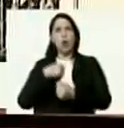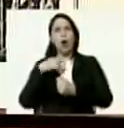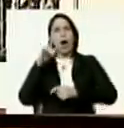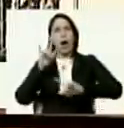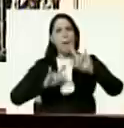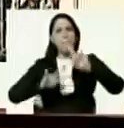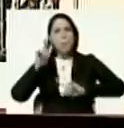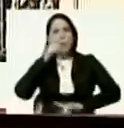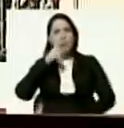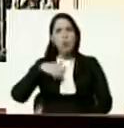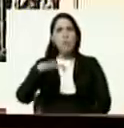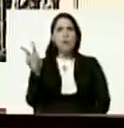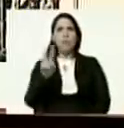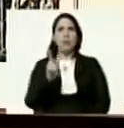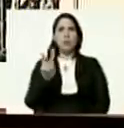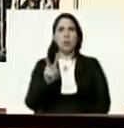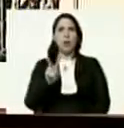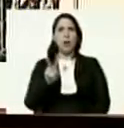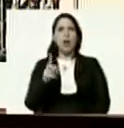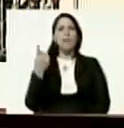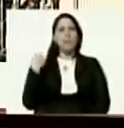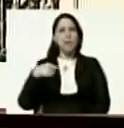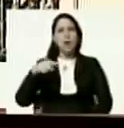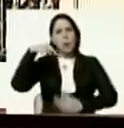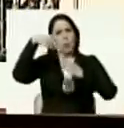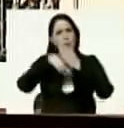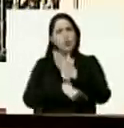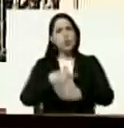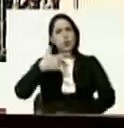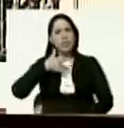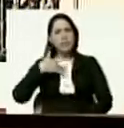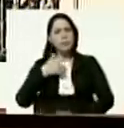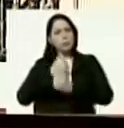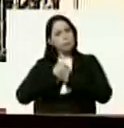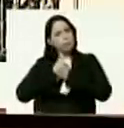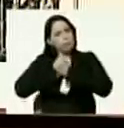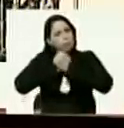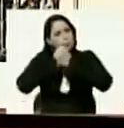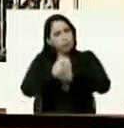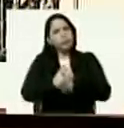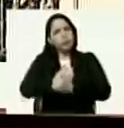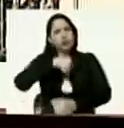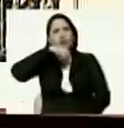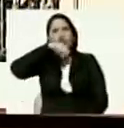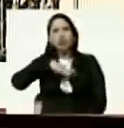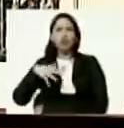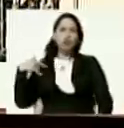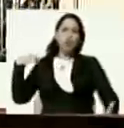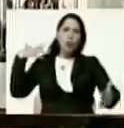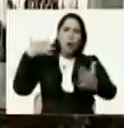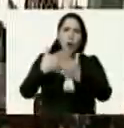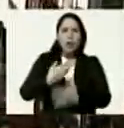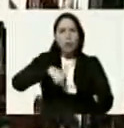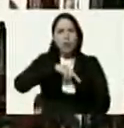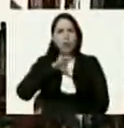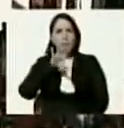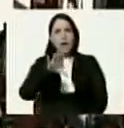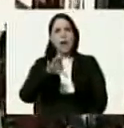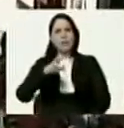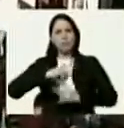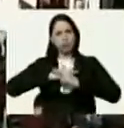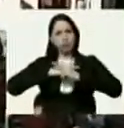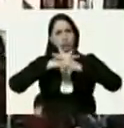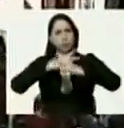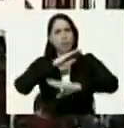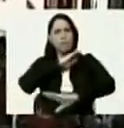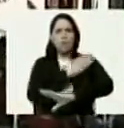al pueblo de Venezuela. Tengo profundos sentimientos de amor por la historia de nuestra patria, por la valentía,